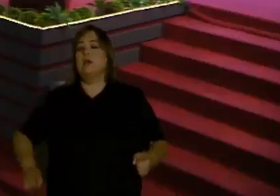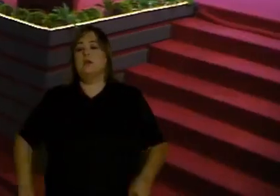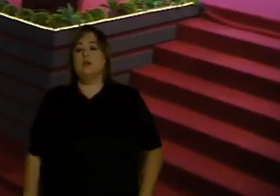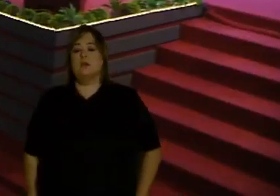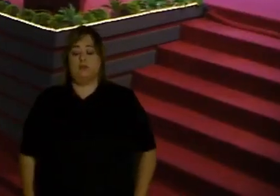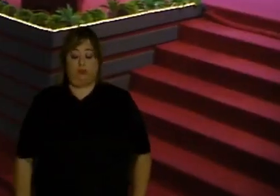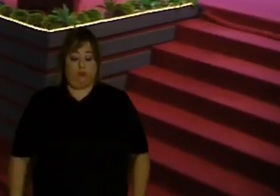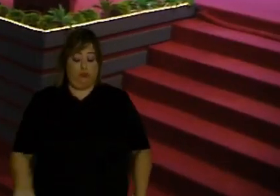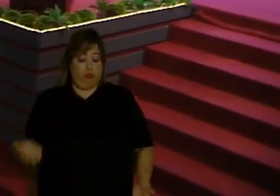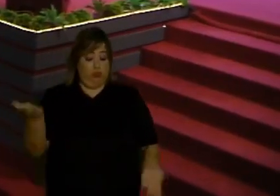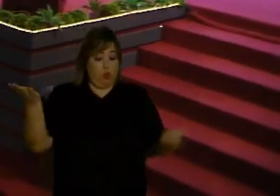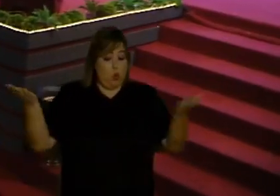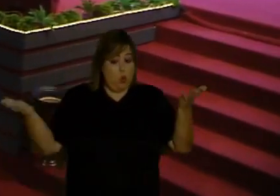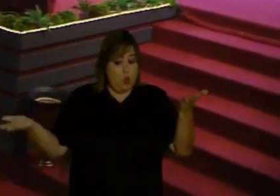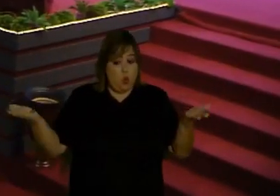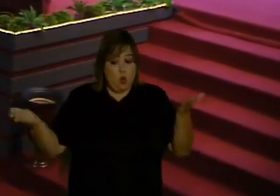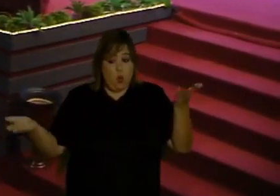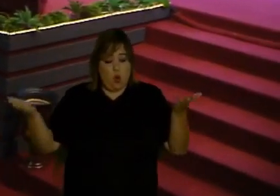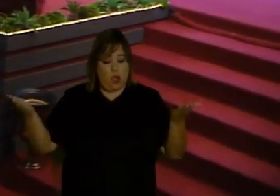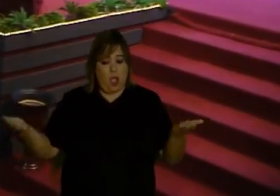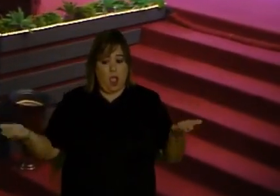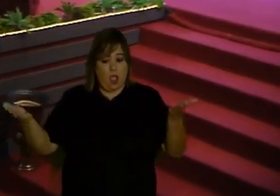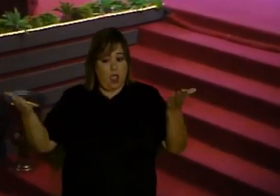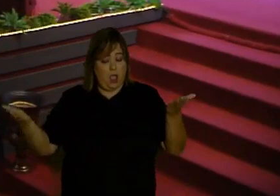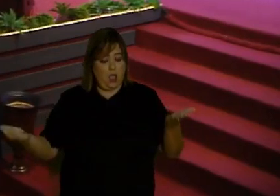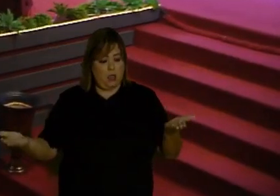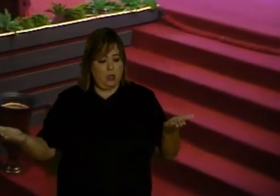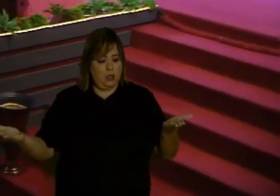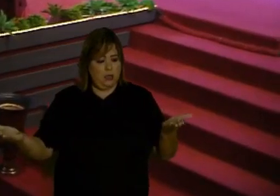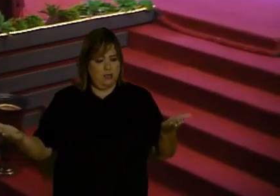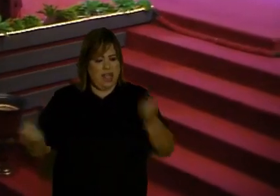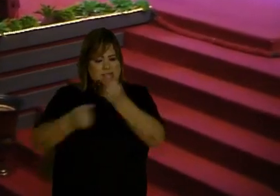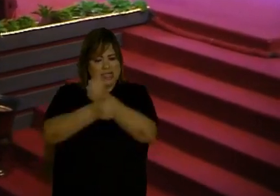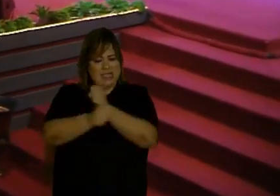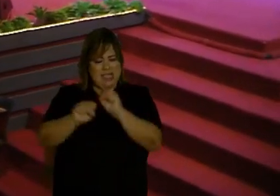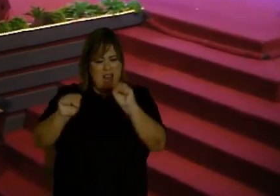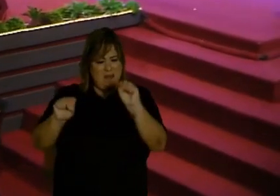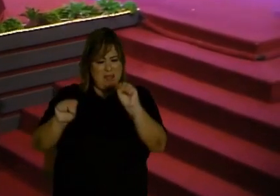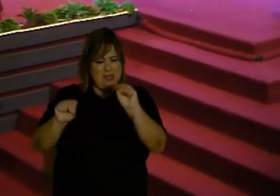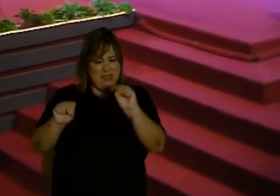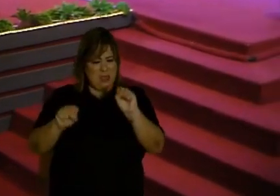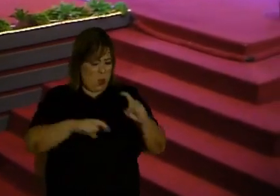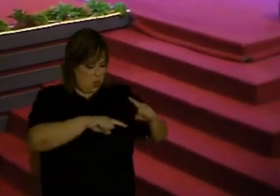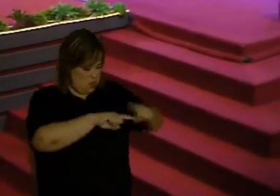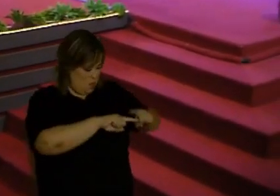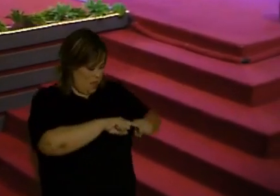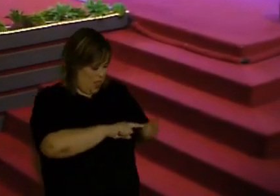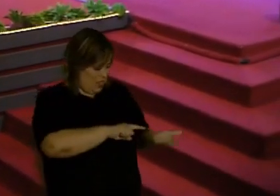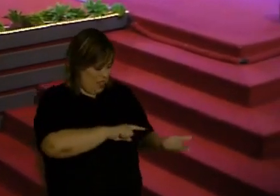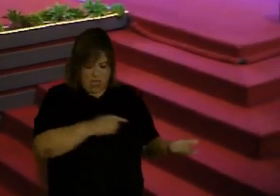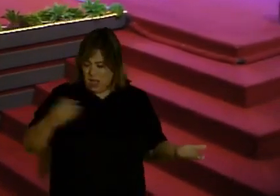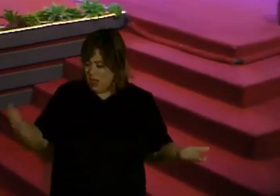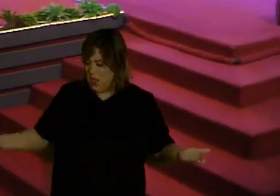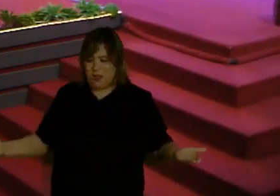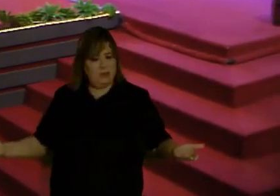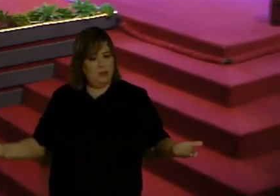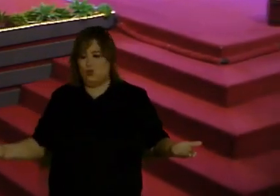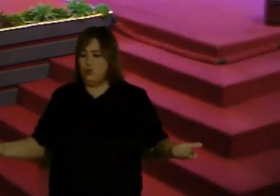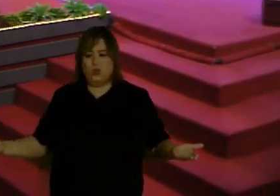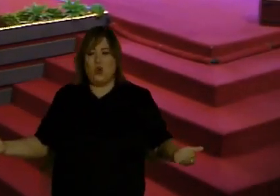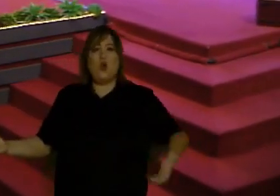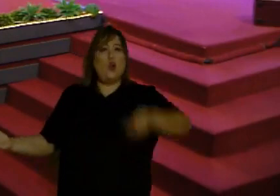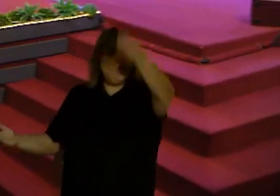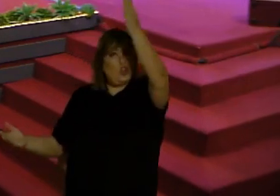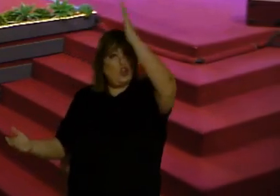una mesa o en balanza, la salvación la tienen tan poco. Cuando la bendición de Dios es la